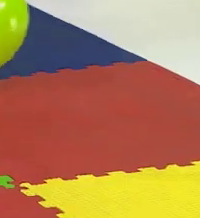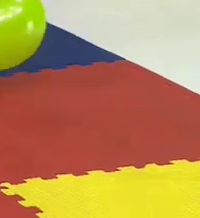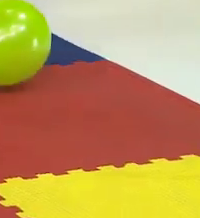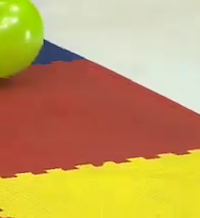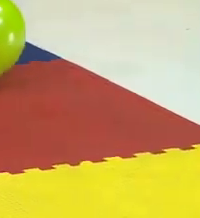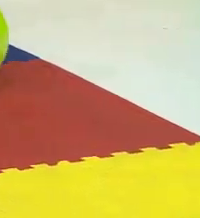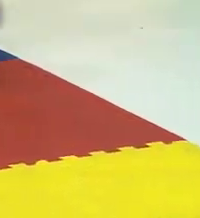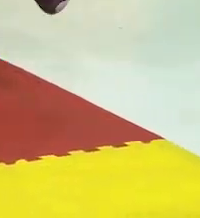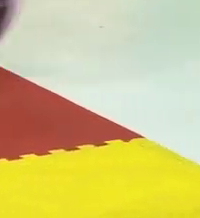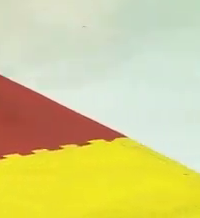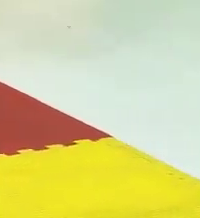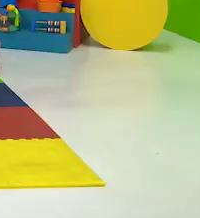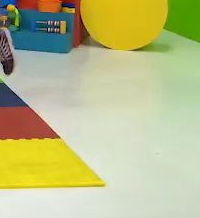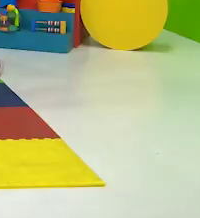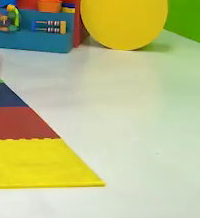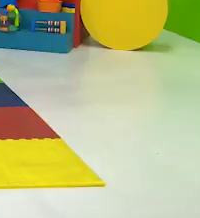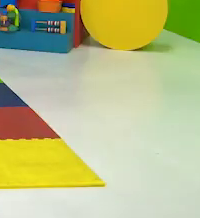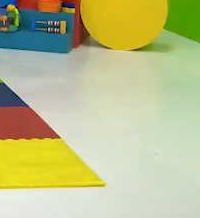¿Ustedes cómo lo harían en casa?